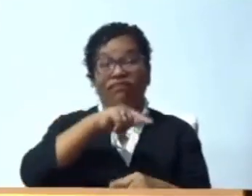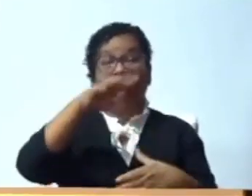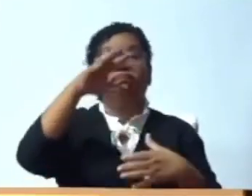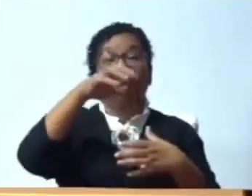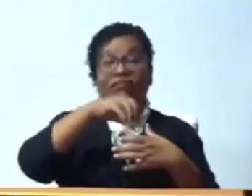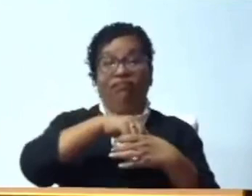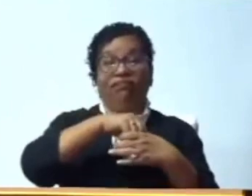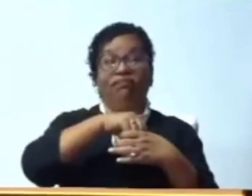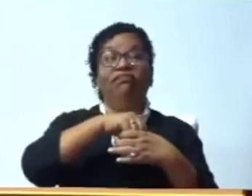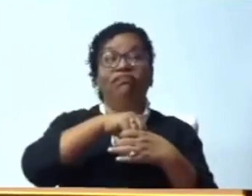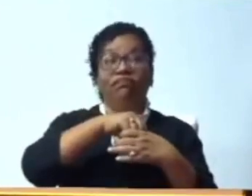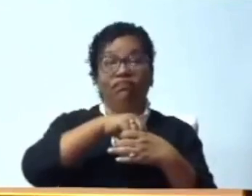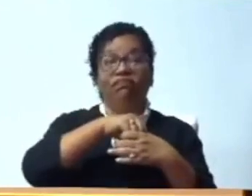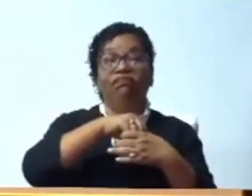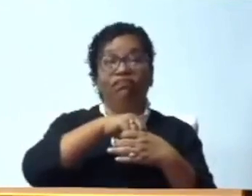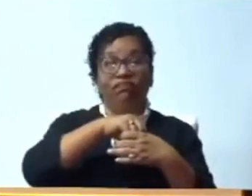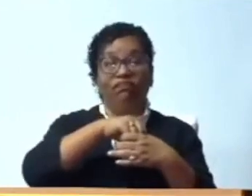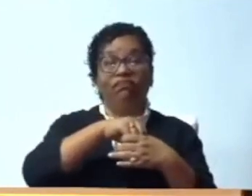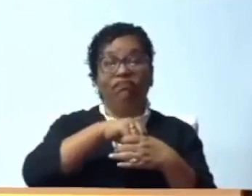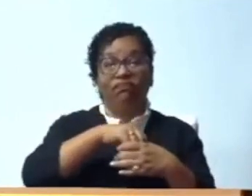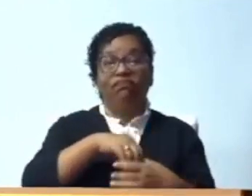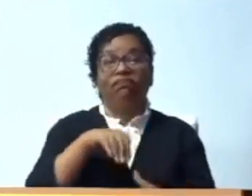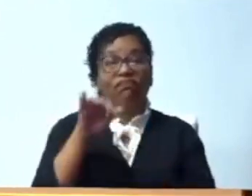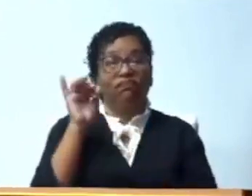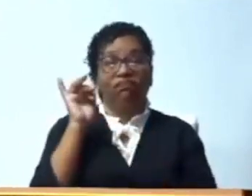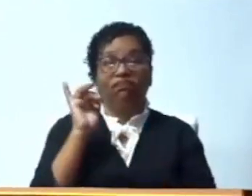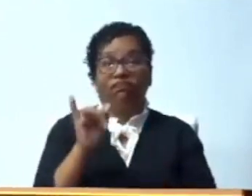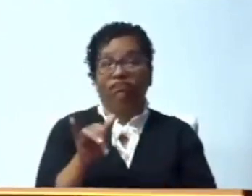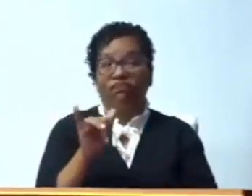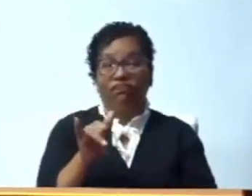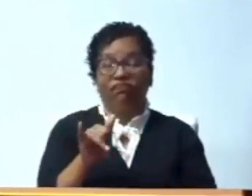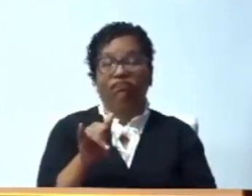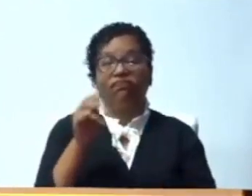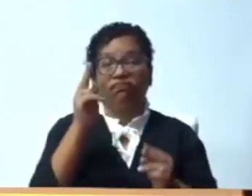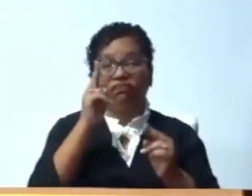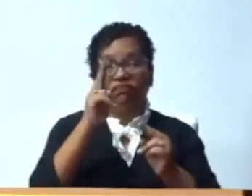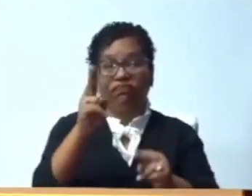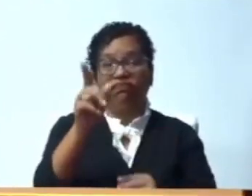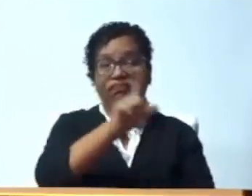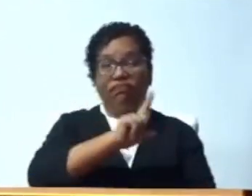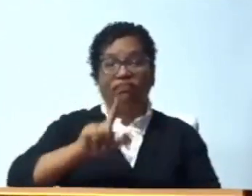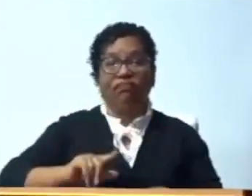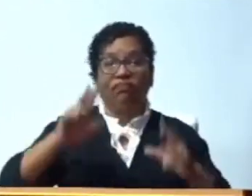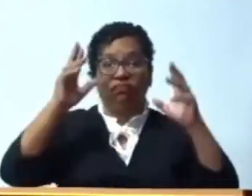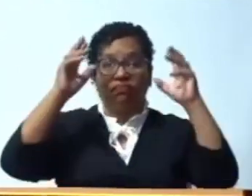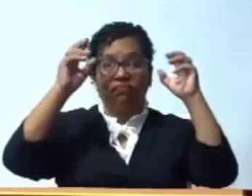honorable señor presidente Diputados diputadas